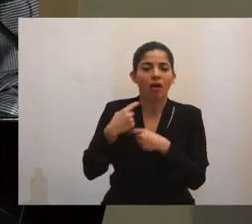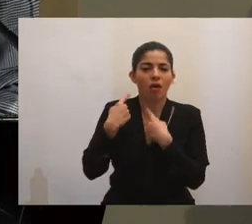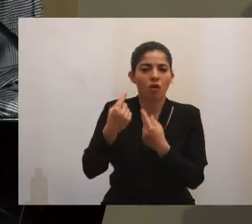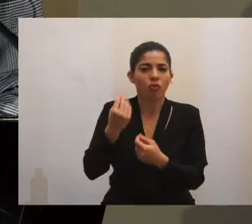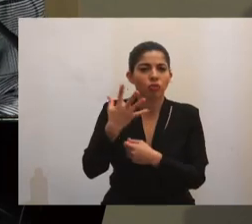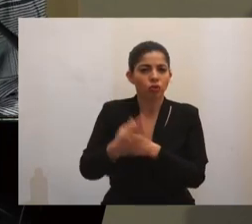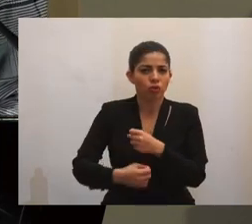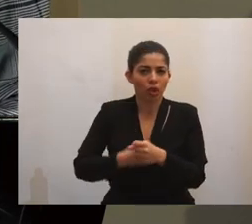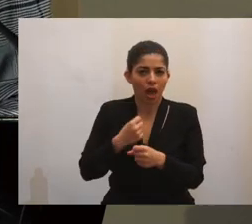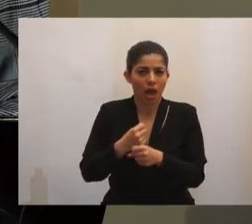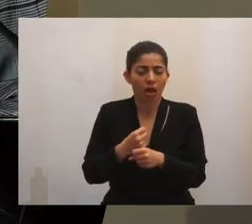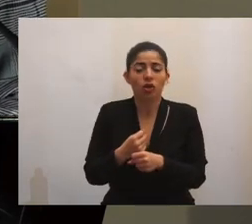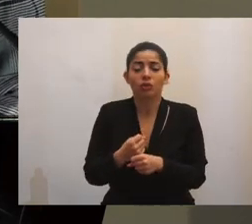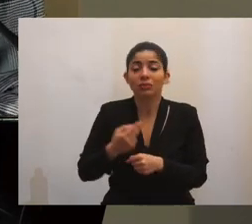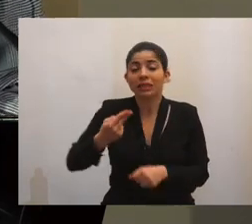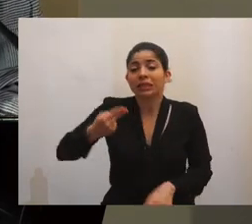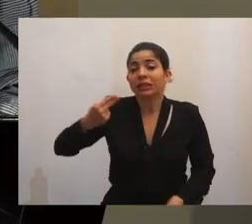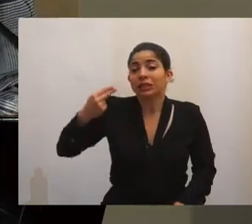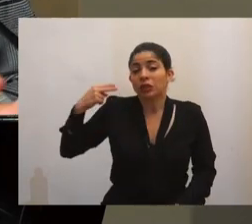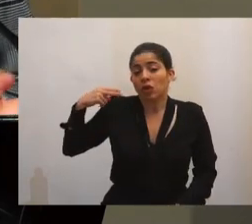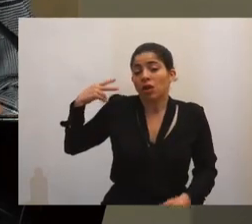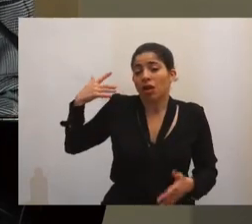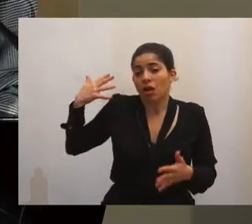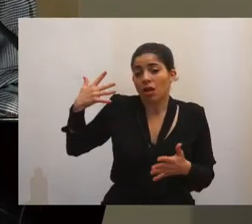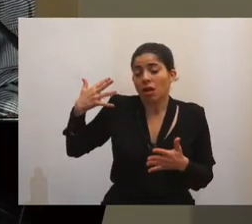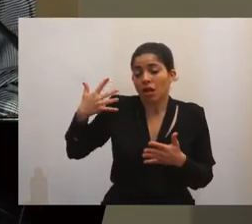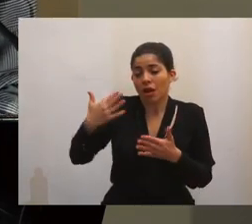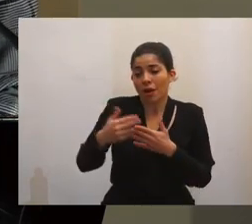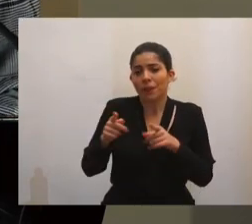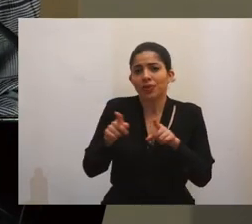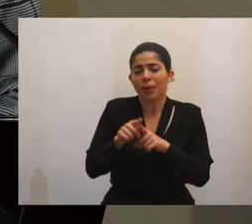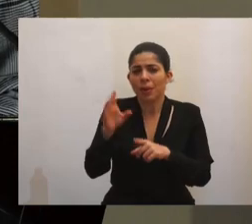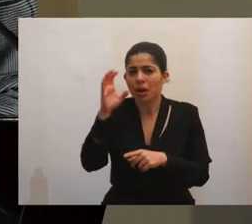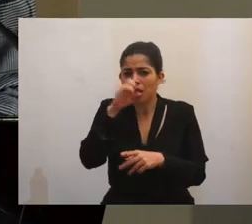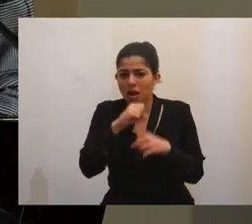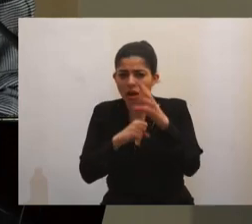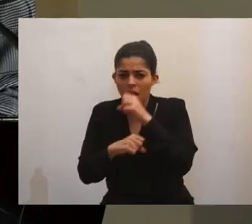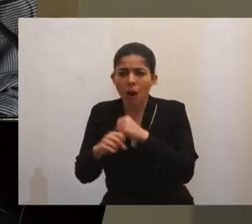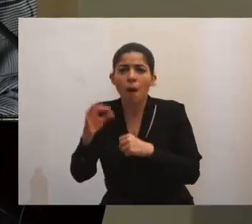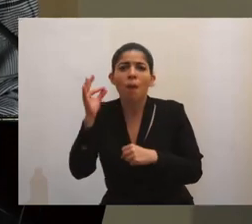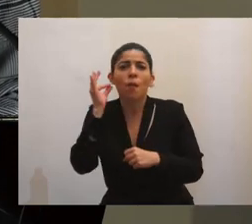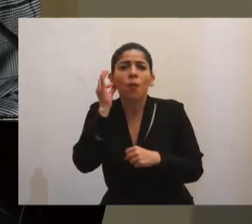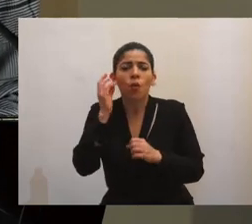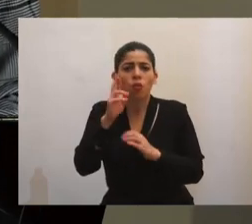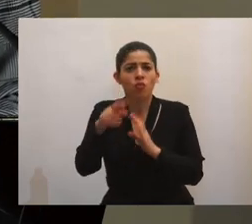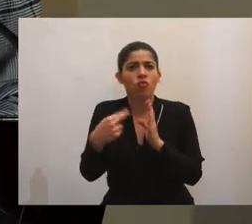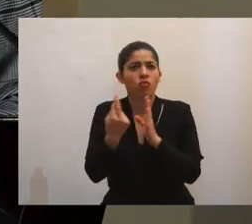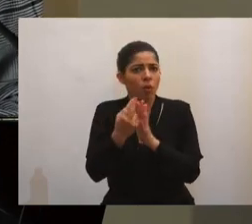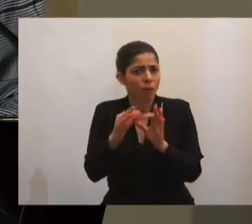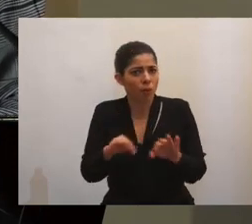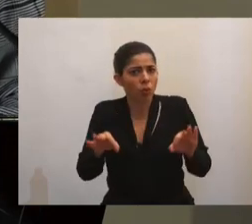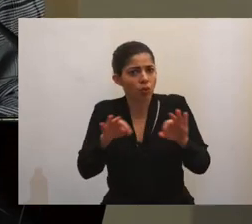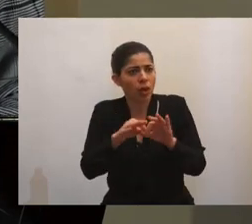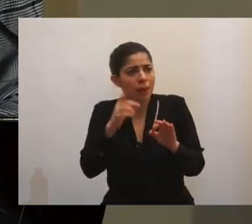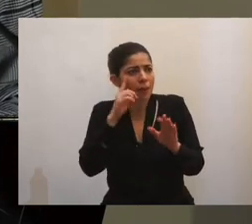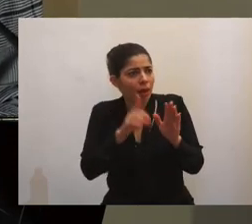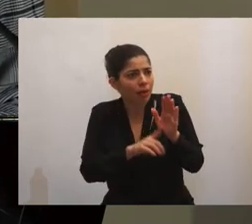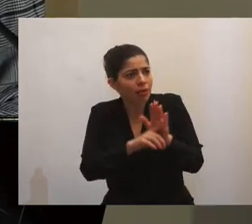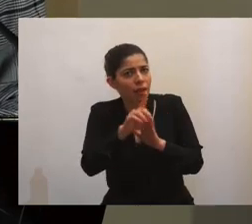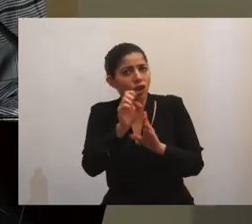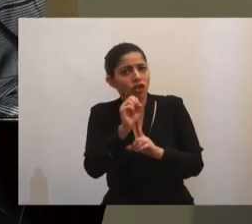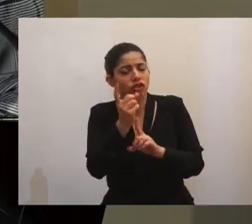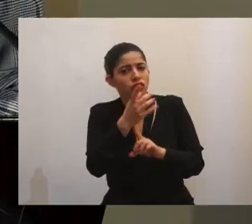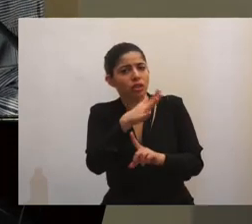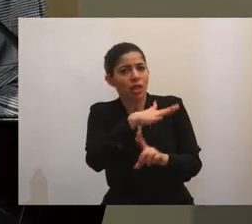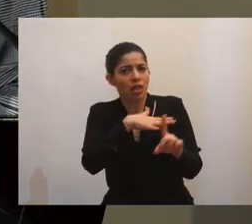Paradójicamente, a lo largo de la historia, también hemos constatado cómo las mujeres han tenido un rol fundamental en el desarrollo y avance de las